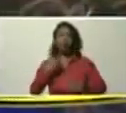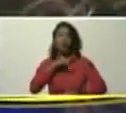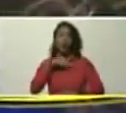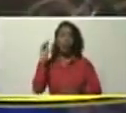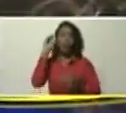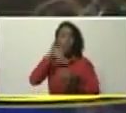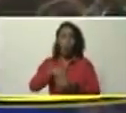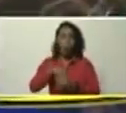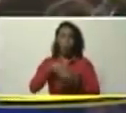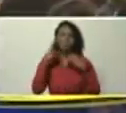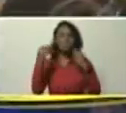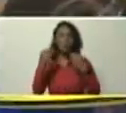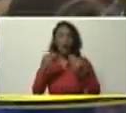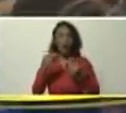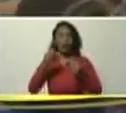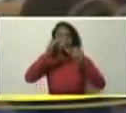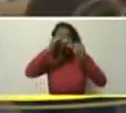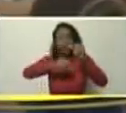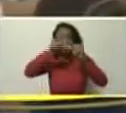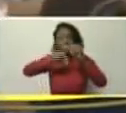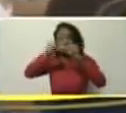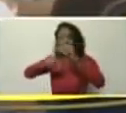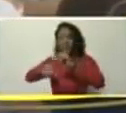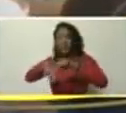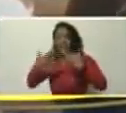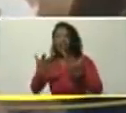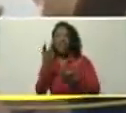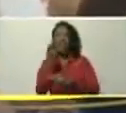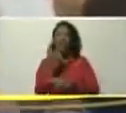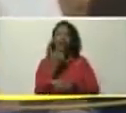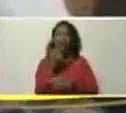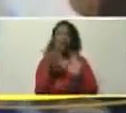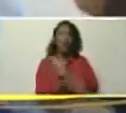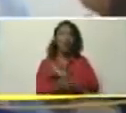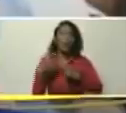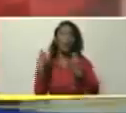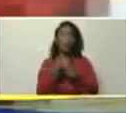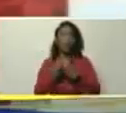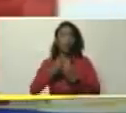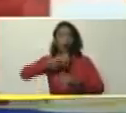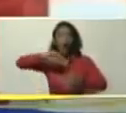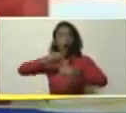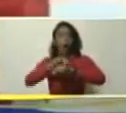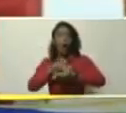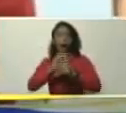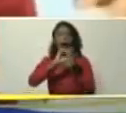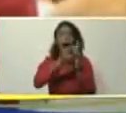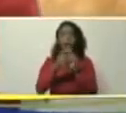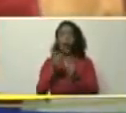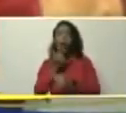Nos instalamos para revisar lo que tenga que revisar y junto a Jorge cambiar lo que tengamos que cambiar.